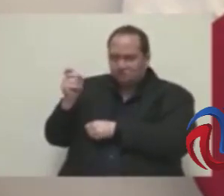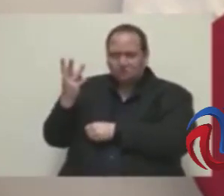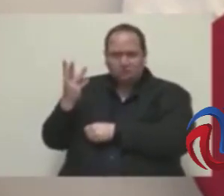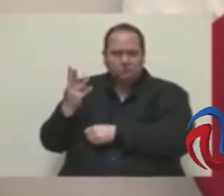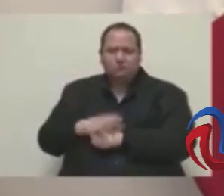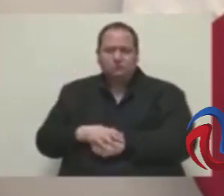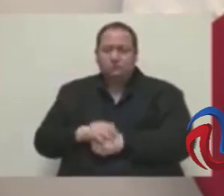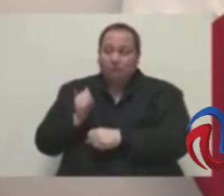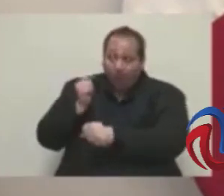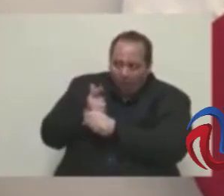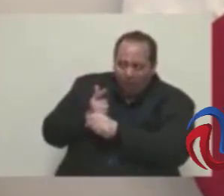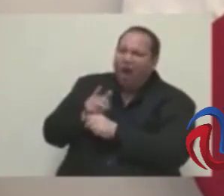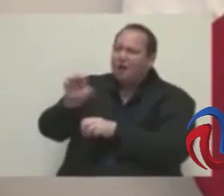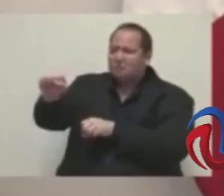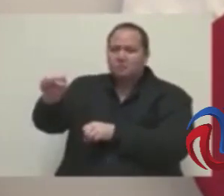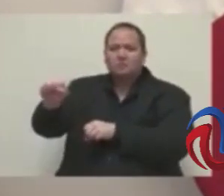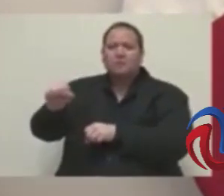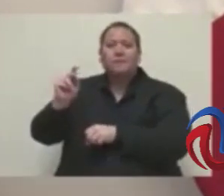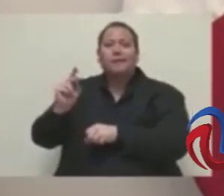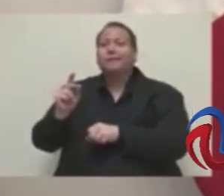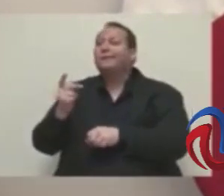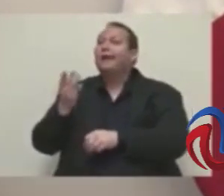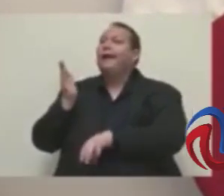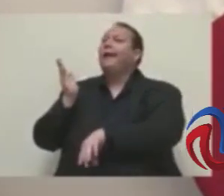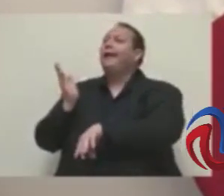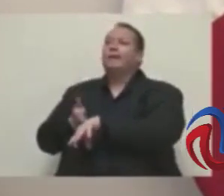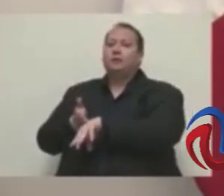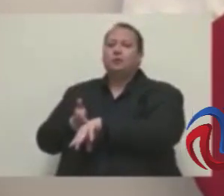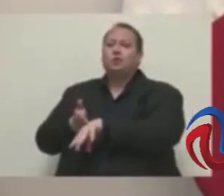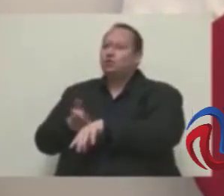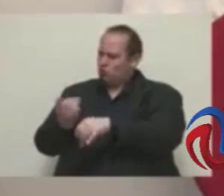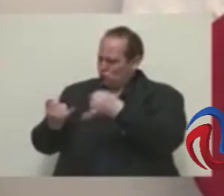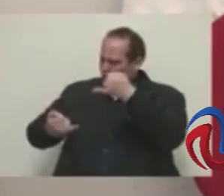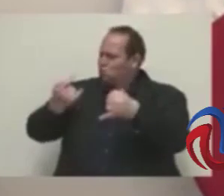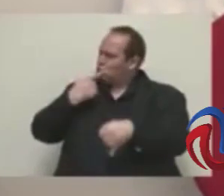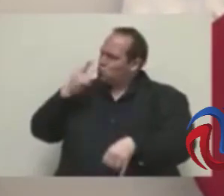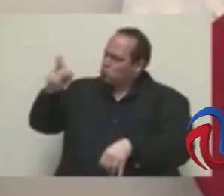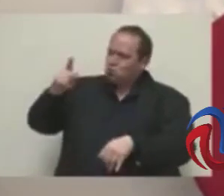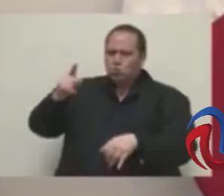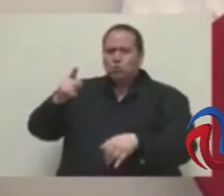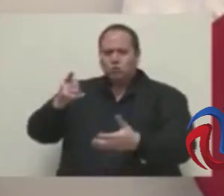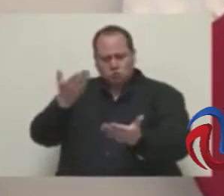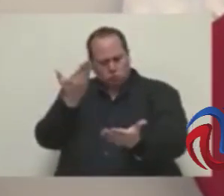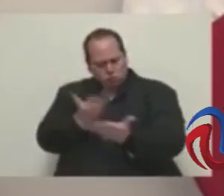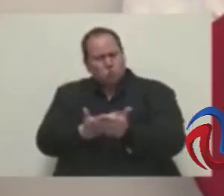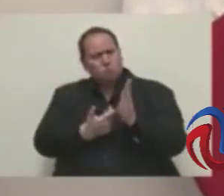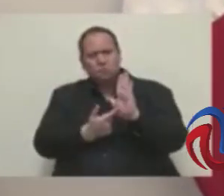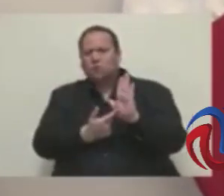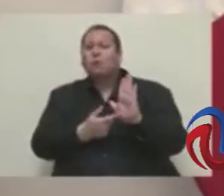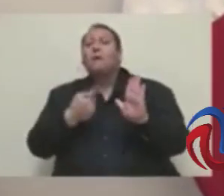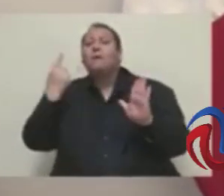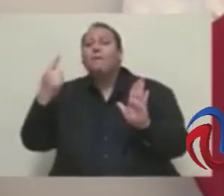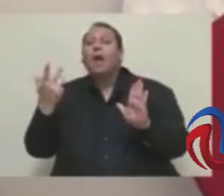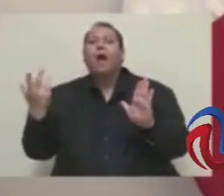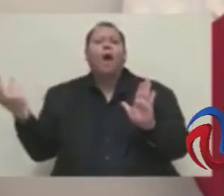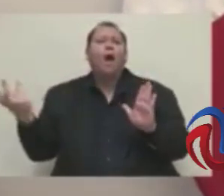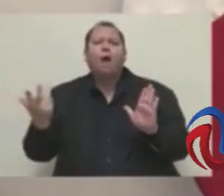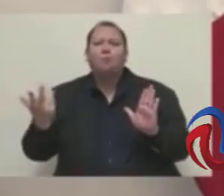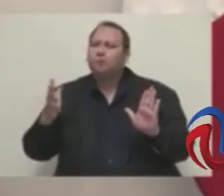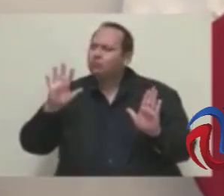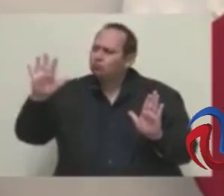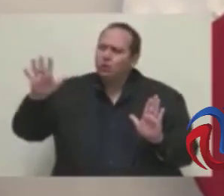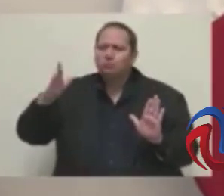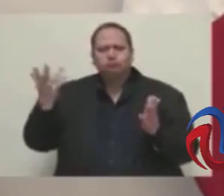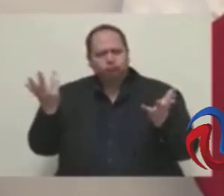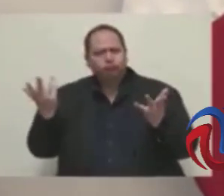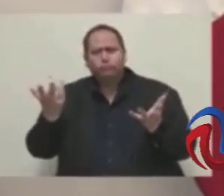más no no nada más un aspecto administrativo sino un aspecto ya judicial con pruebas fia centes para que haya una actuación de Estado de derecho y